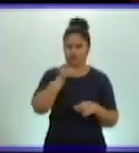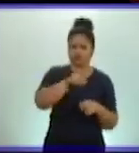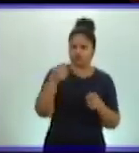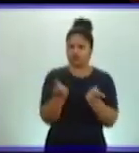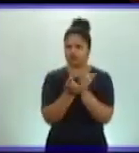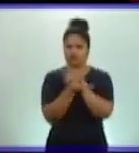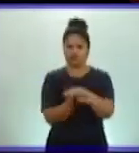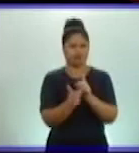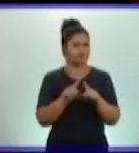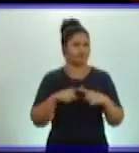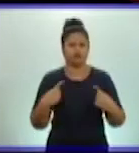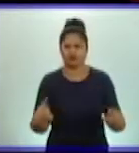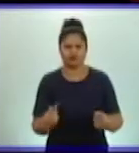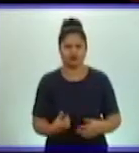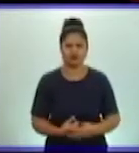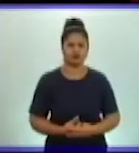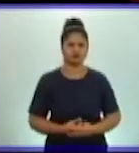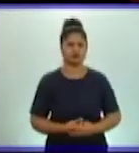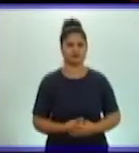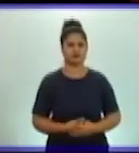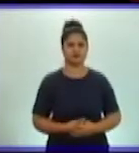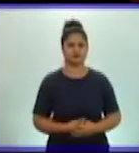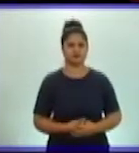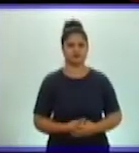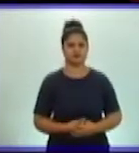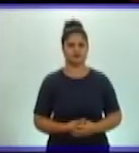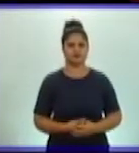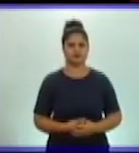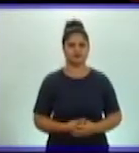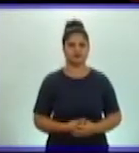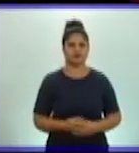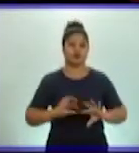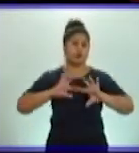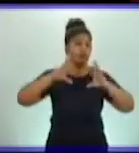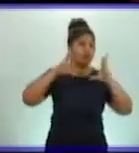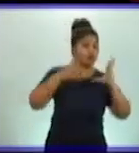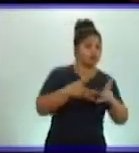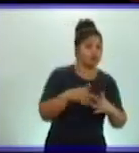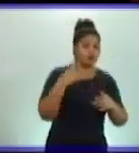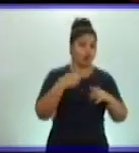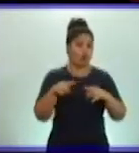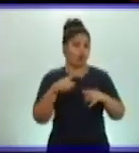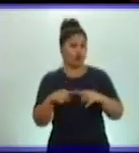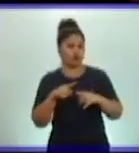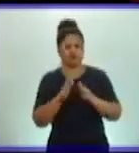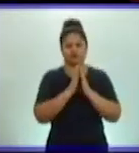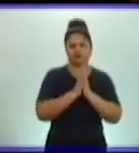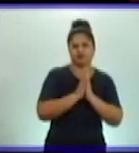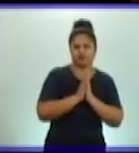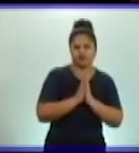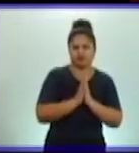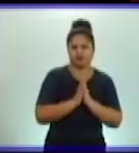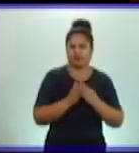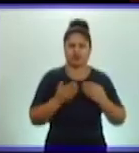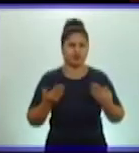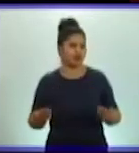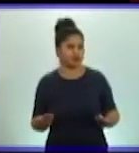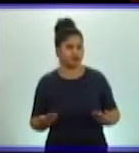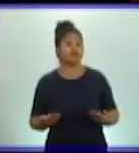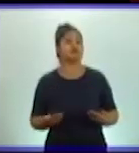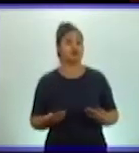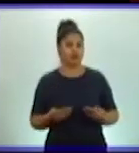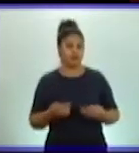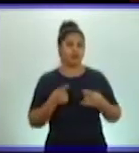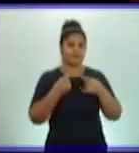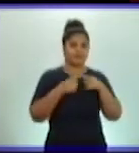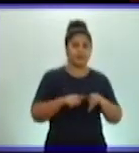quechua, el aymara, incluso hay todavía chamanes y curanderos. El pueblo en sentido general es un